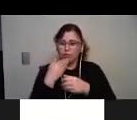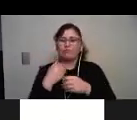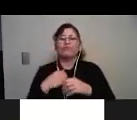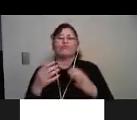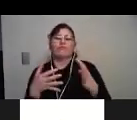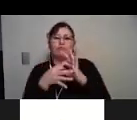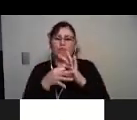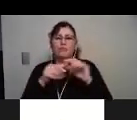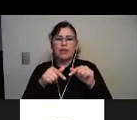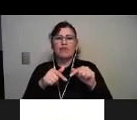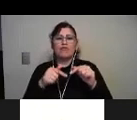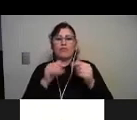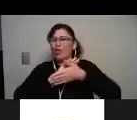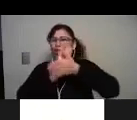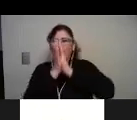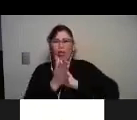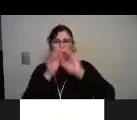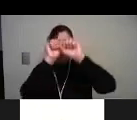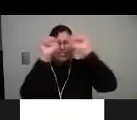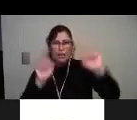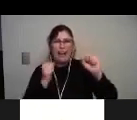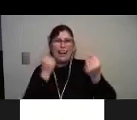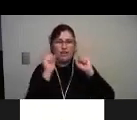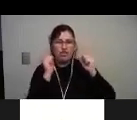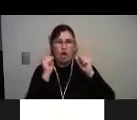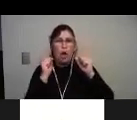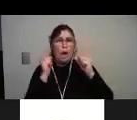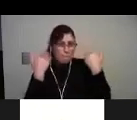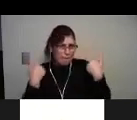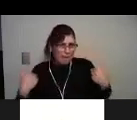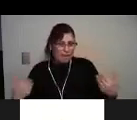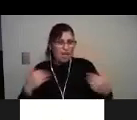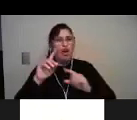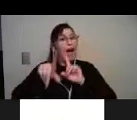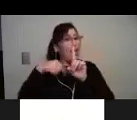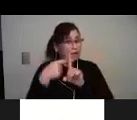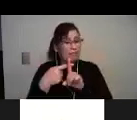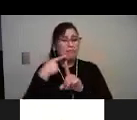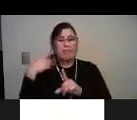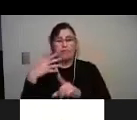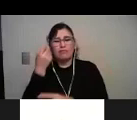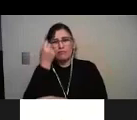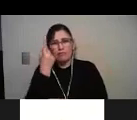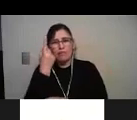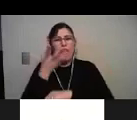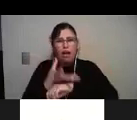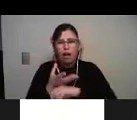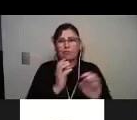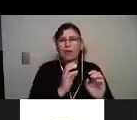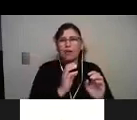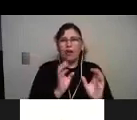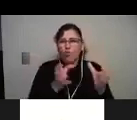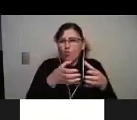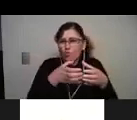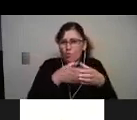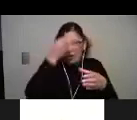está constituido el sistema nervioso periférico. Pero además, entender que existen un conjunto de enfermedades